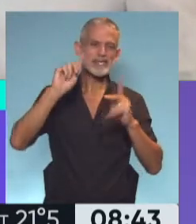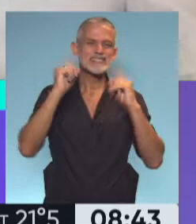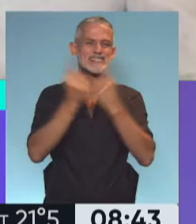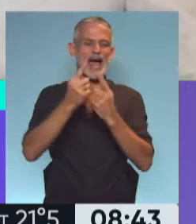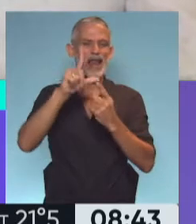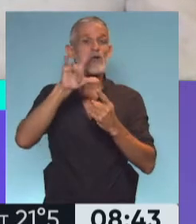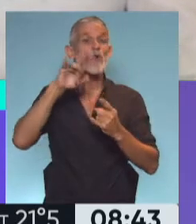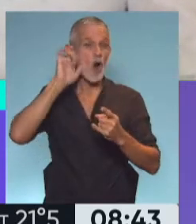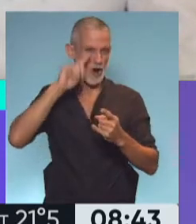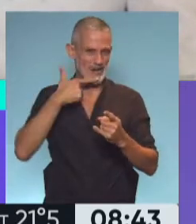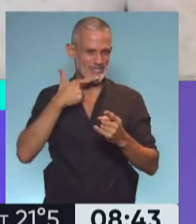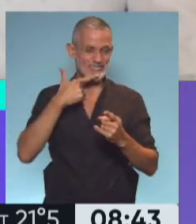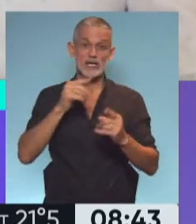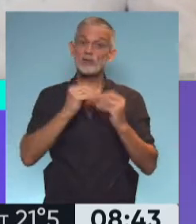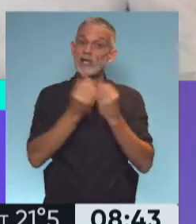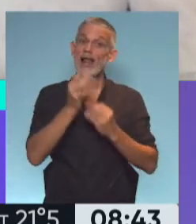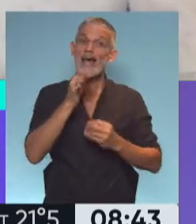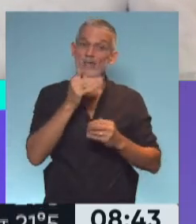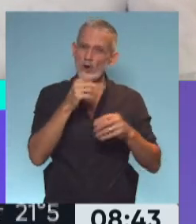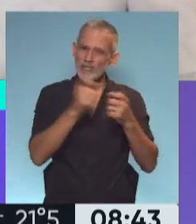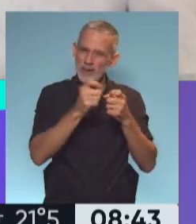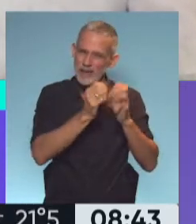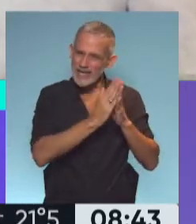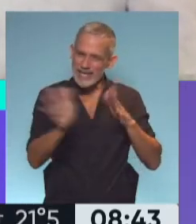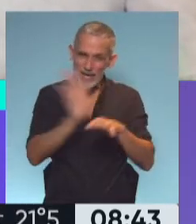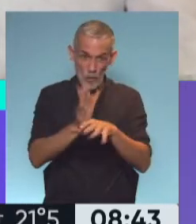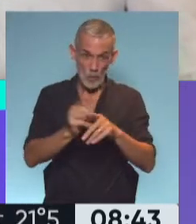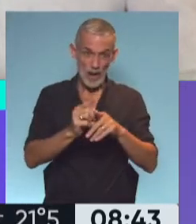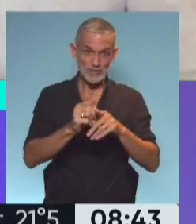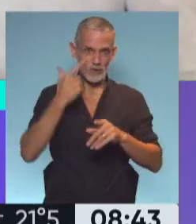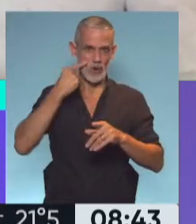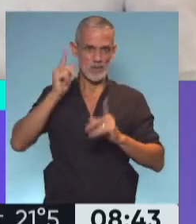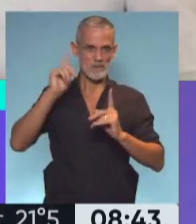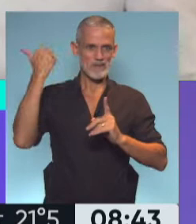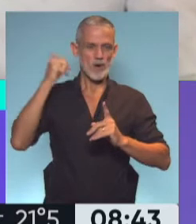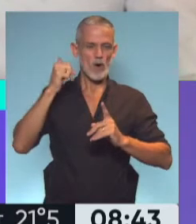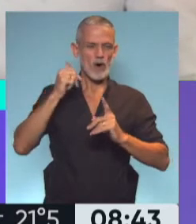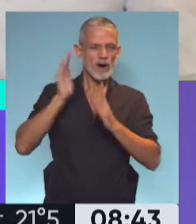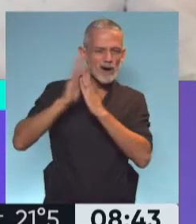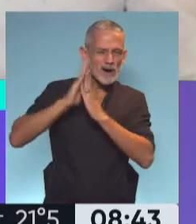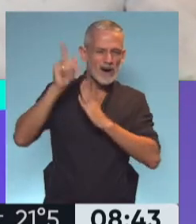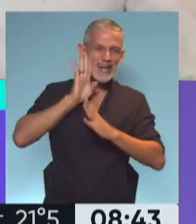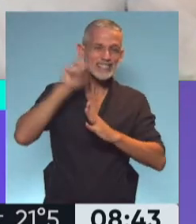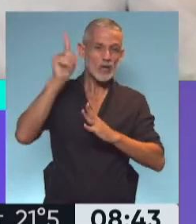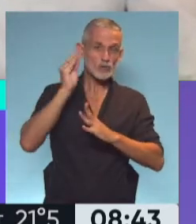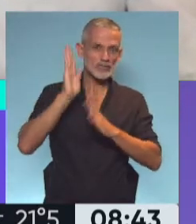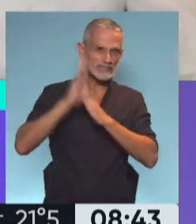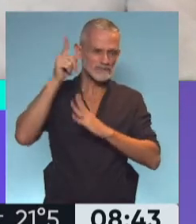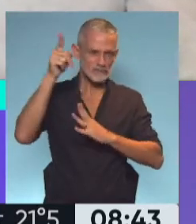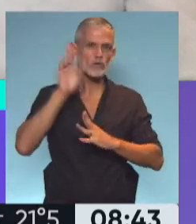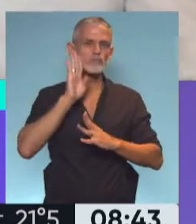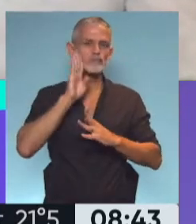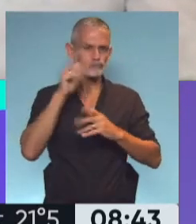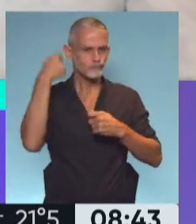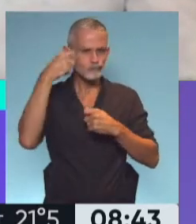Este ciclo, compuesto por 14 películas dirigidas por Fritz Lang durante su exilio en los Estados Unidos y hechas